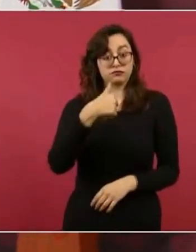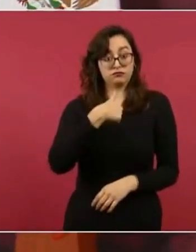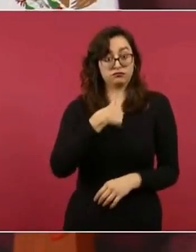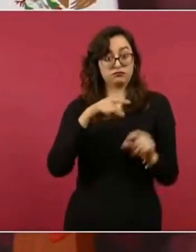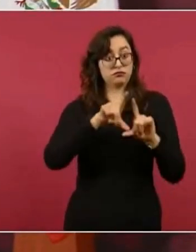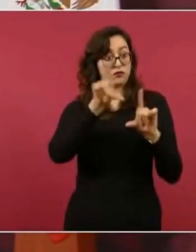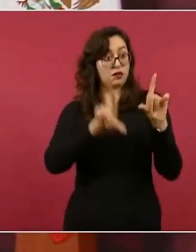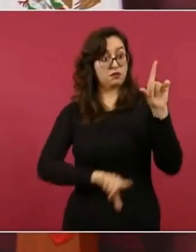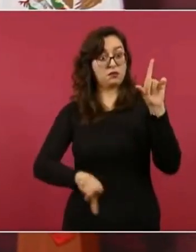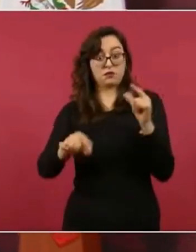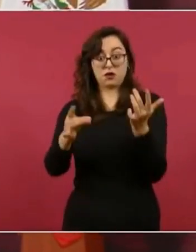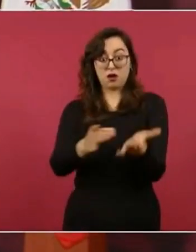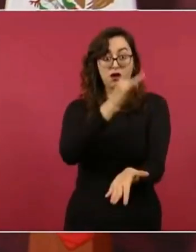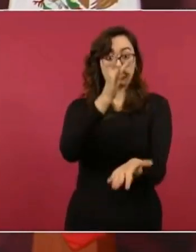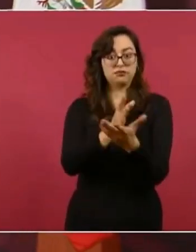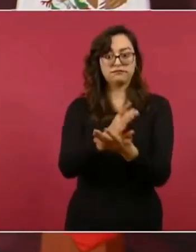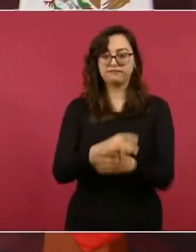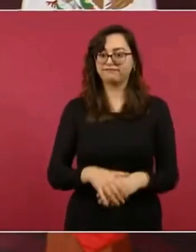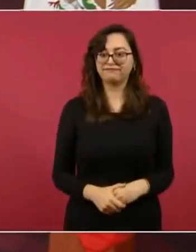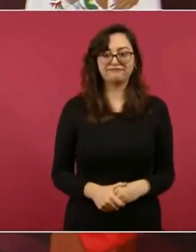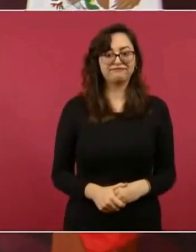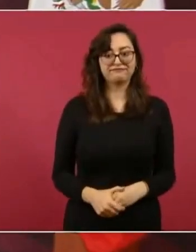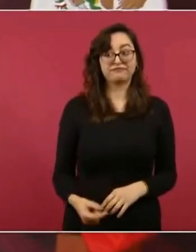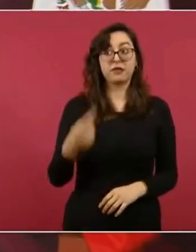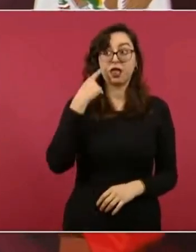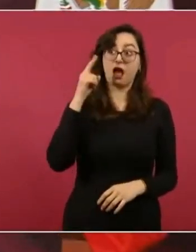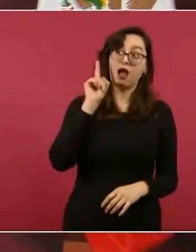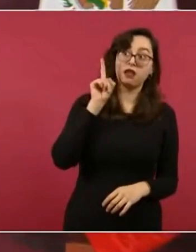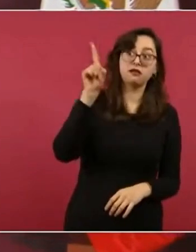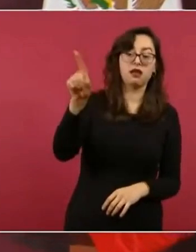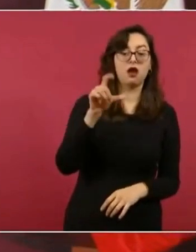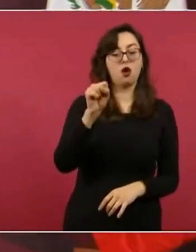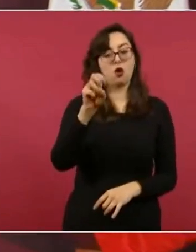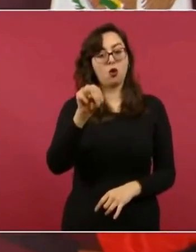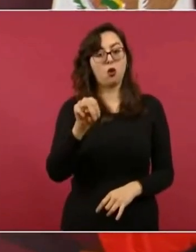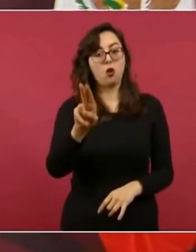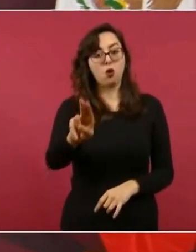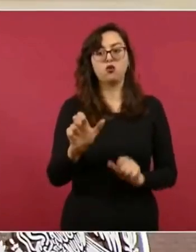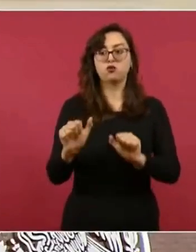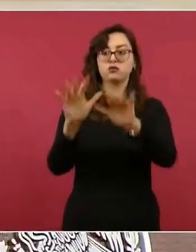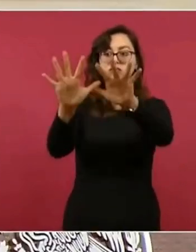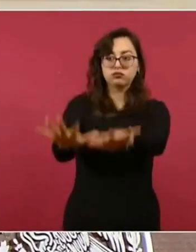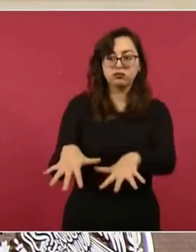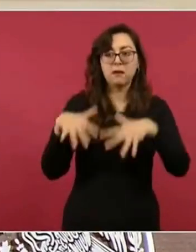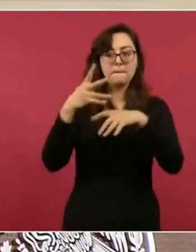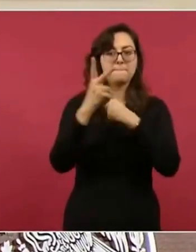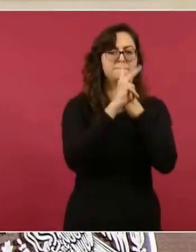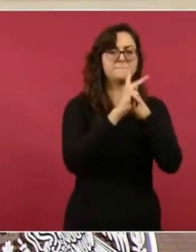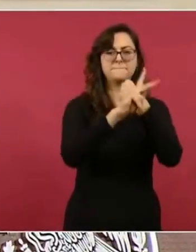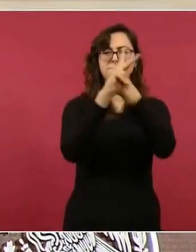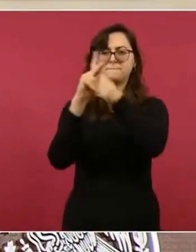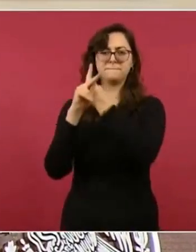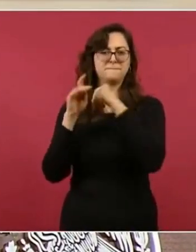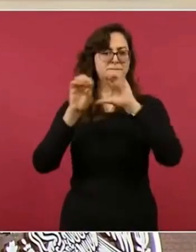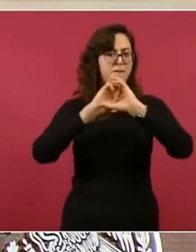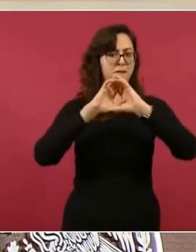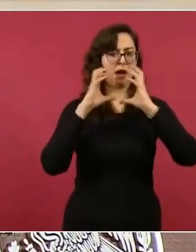asamblea en la Organización de Naciones Unidas,